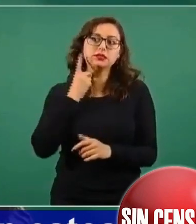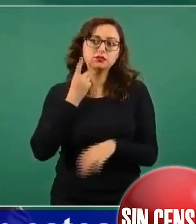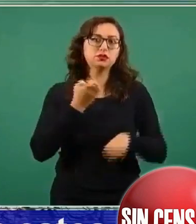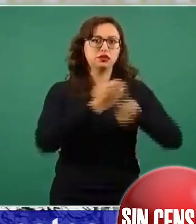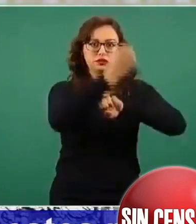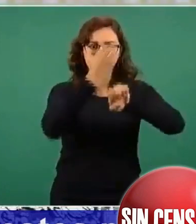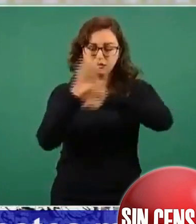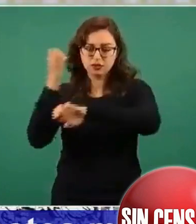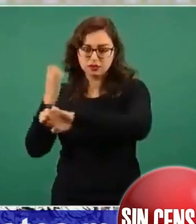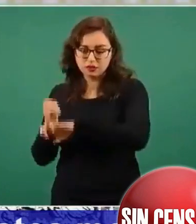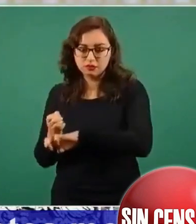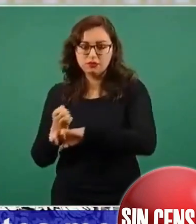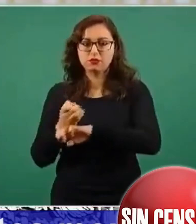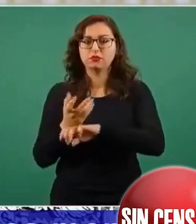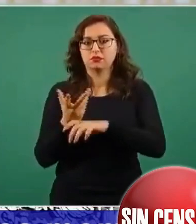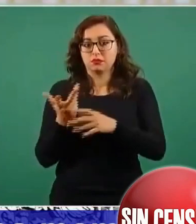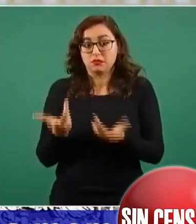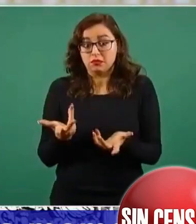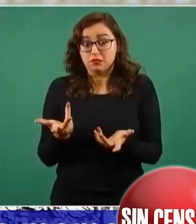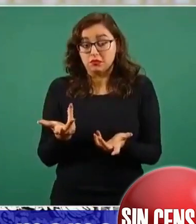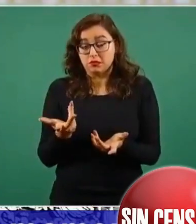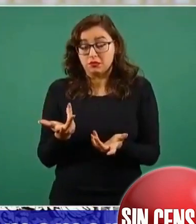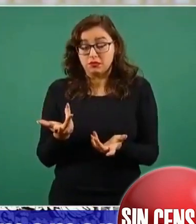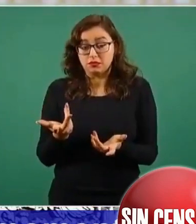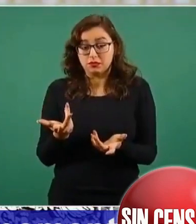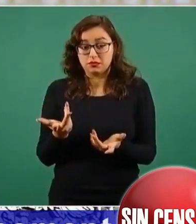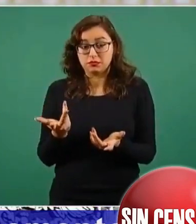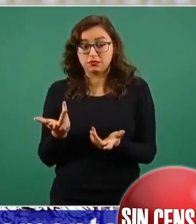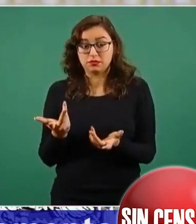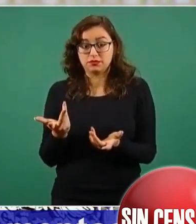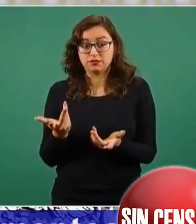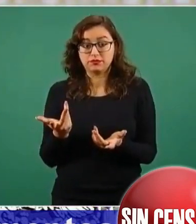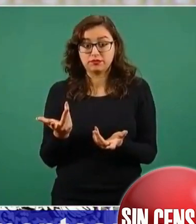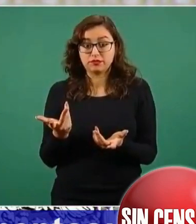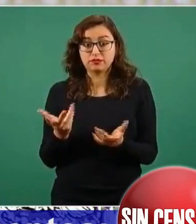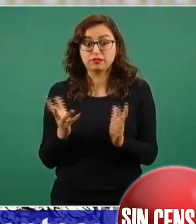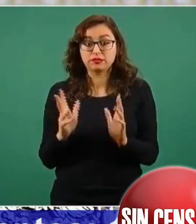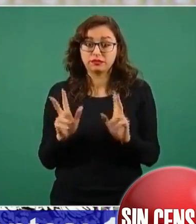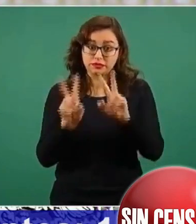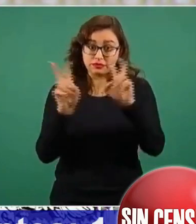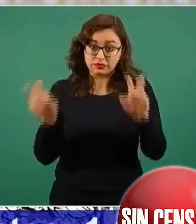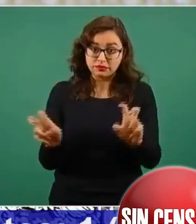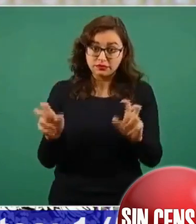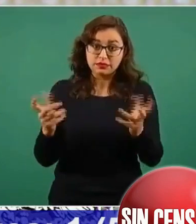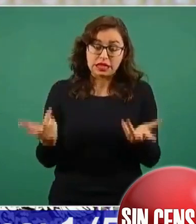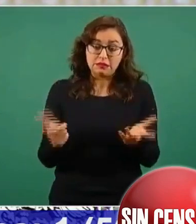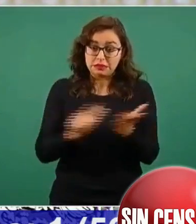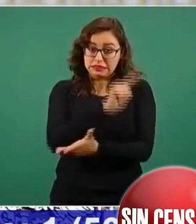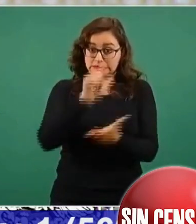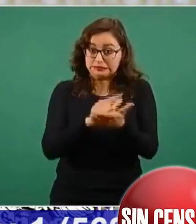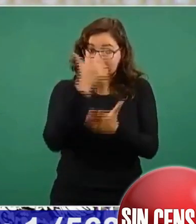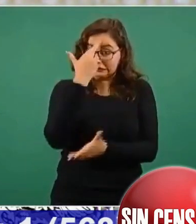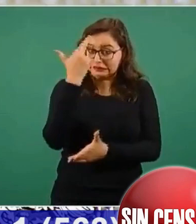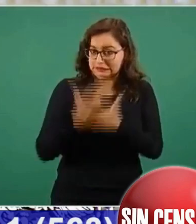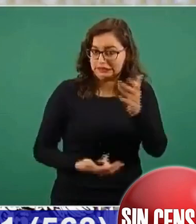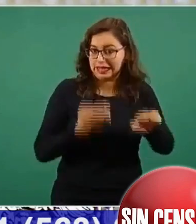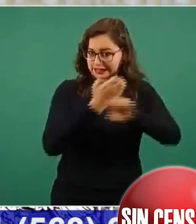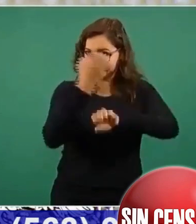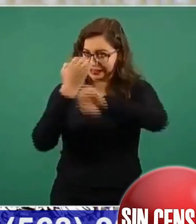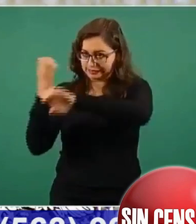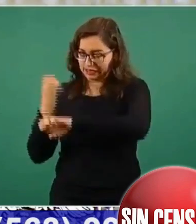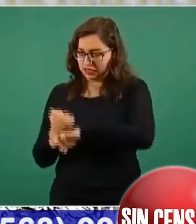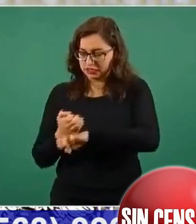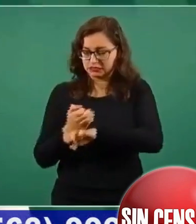estatales, porque es un delito del orden del fuero común. Más